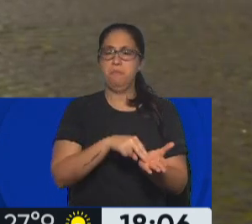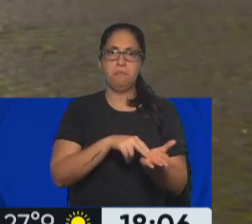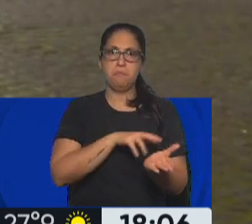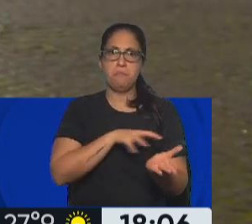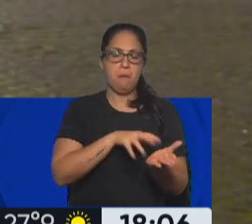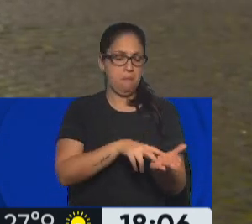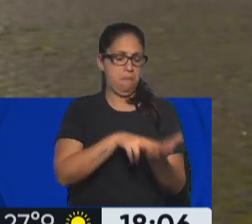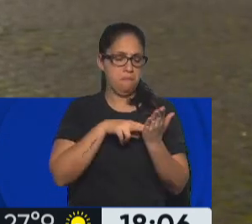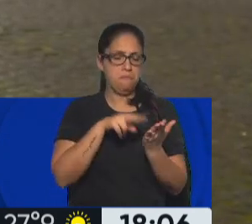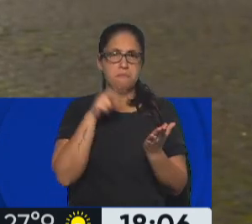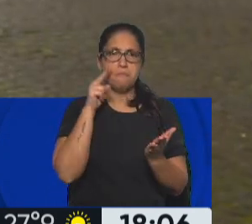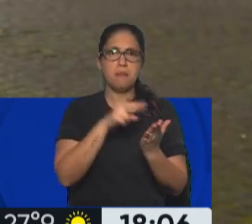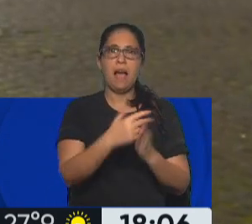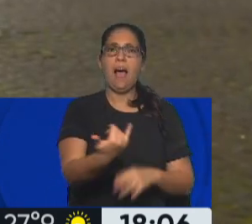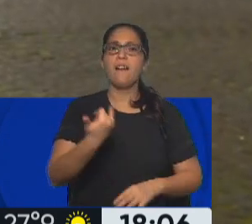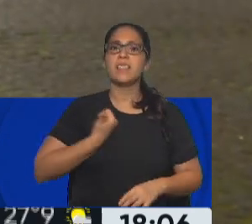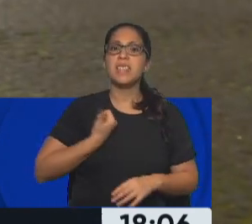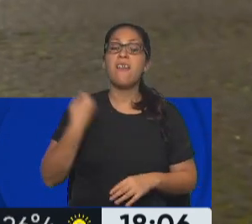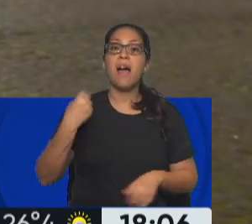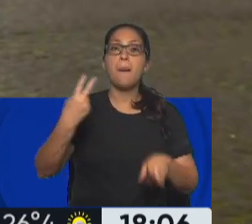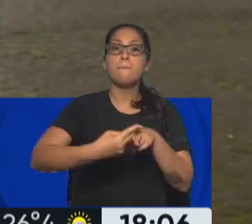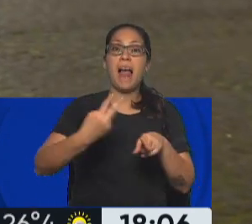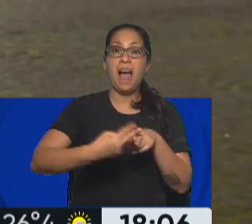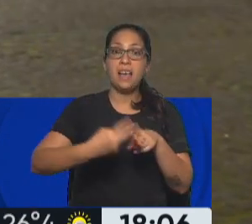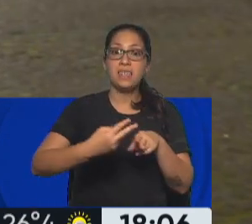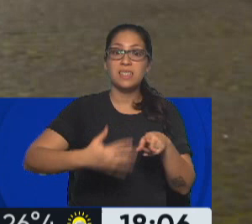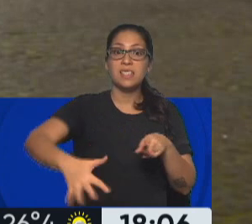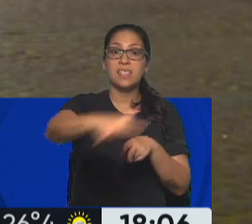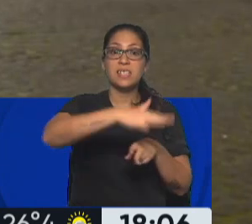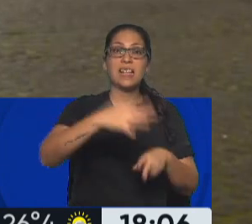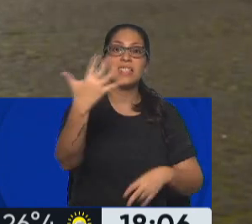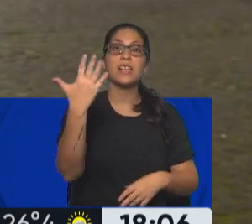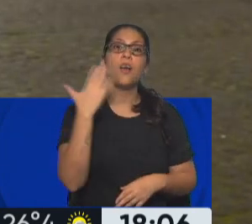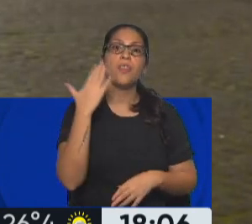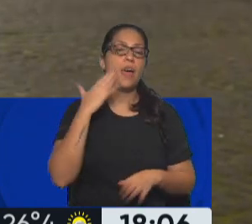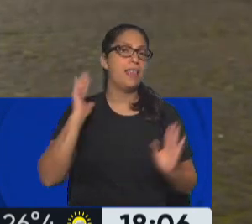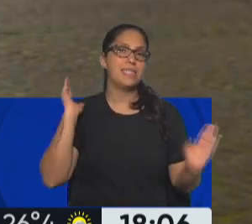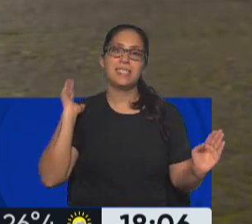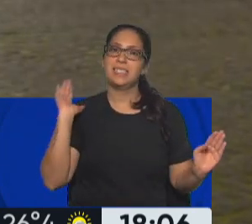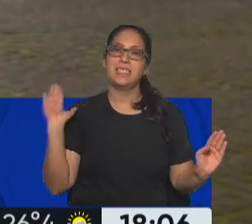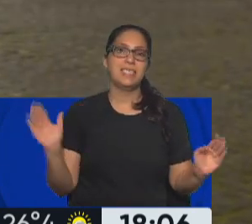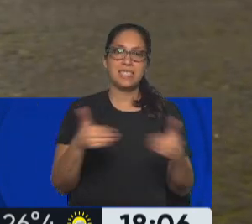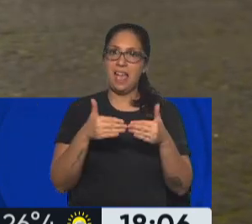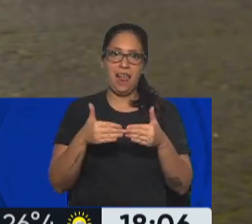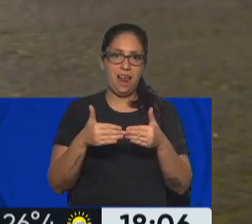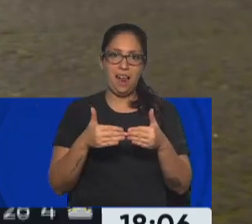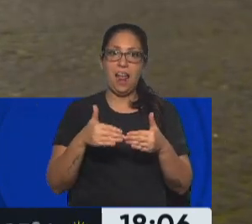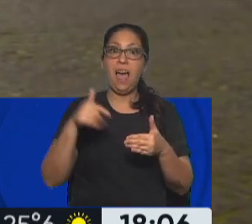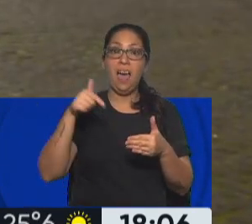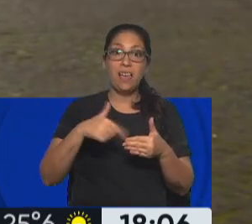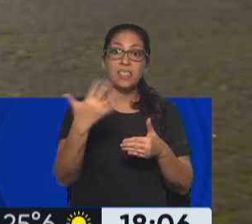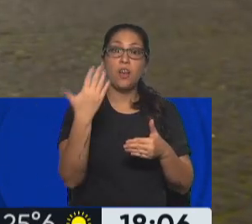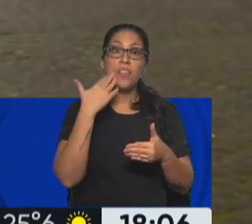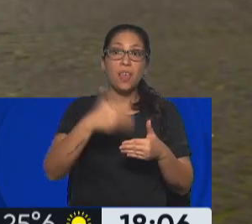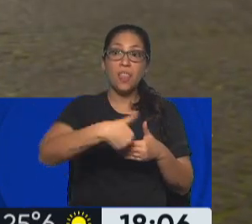y sonaba advirtiendo que la plaza se cerraba a las 17 horas, que a partir de ese momento nadie podía